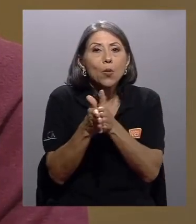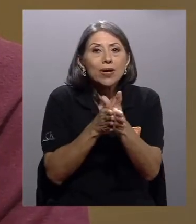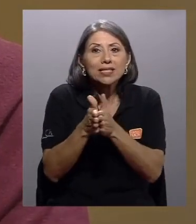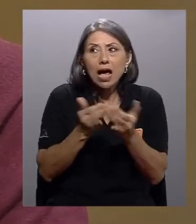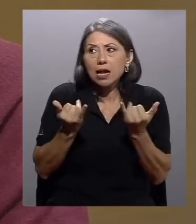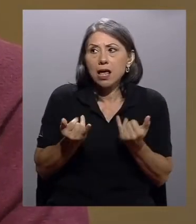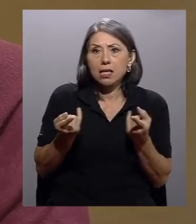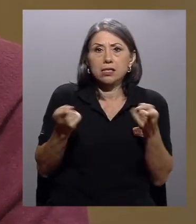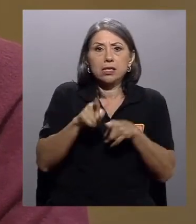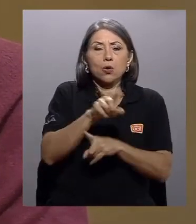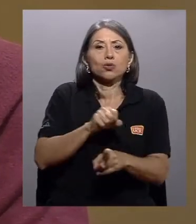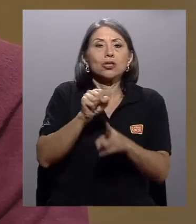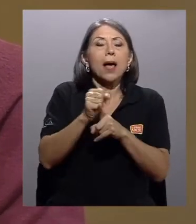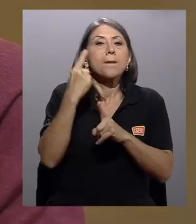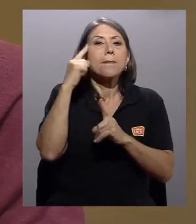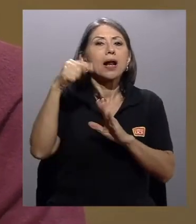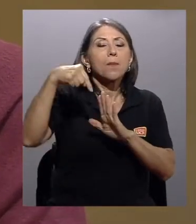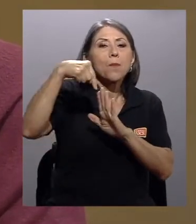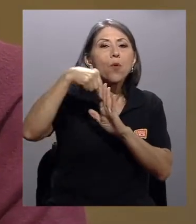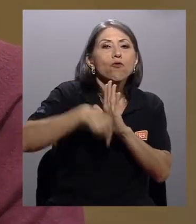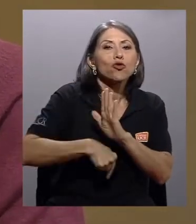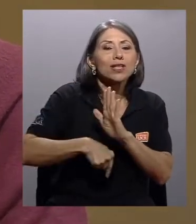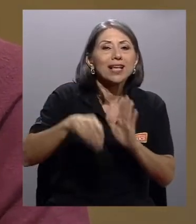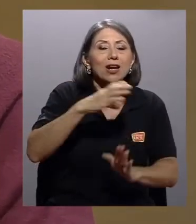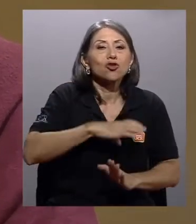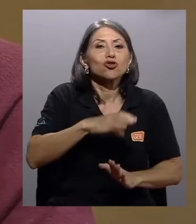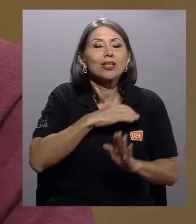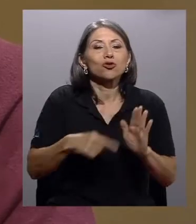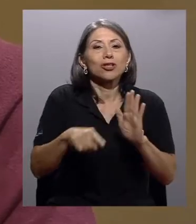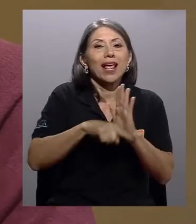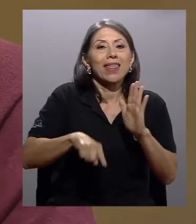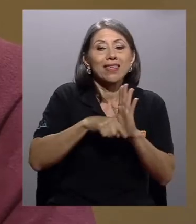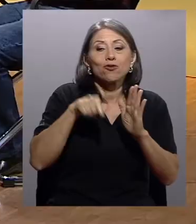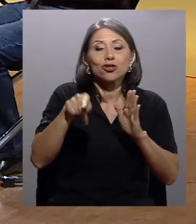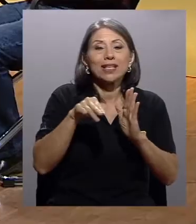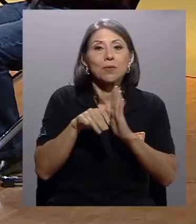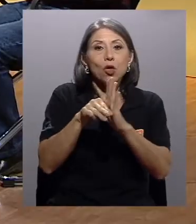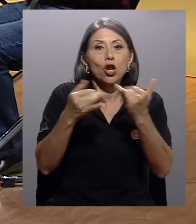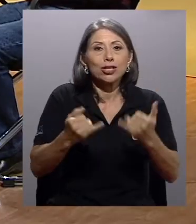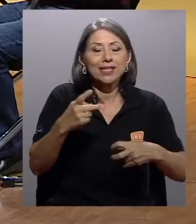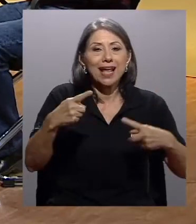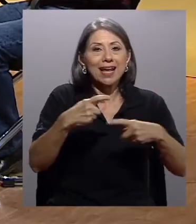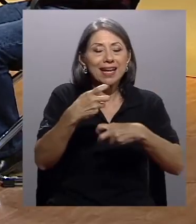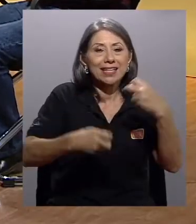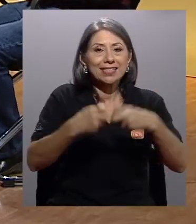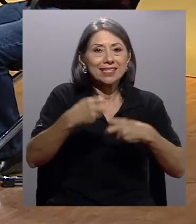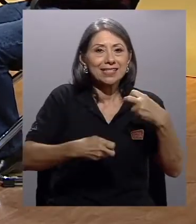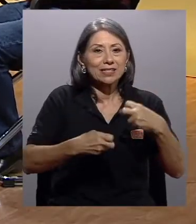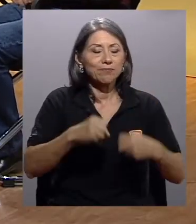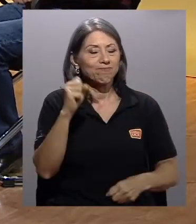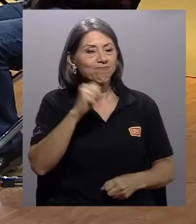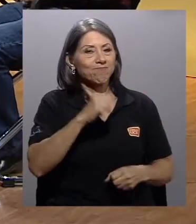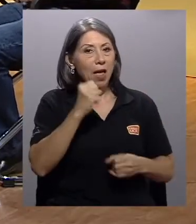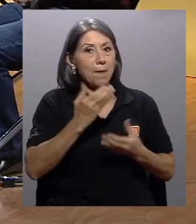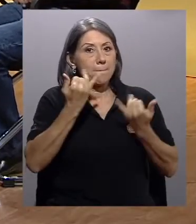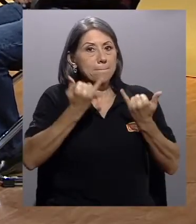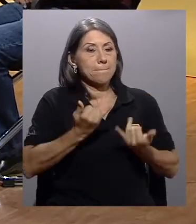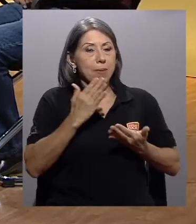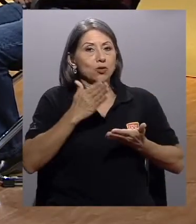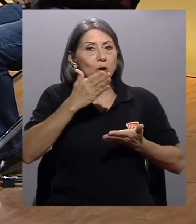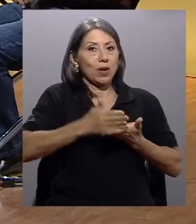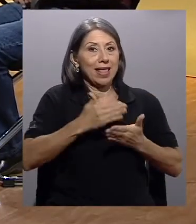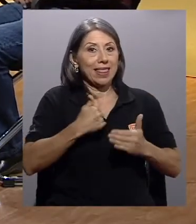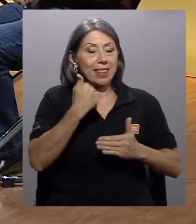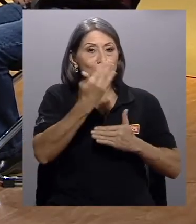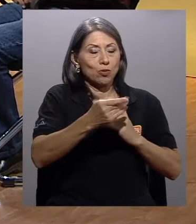los rasgos negativos de ese modelo que está en crisis. Claro. Vamos a ir a un corte y vamos a profundizar de esto, que me